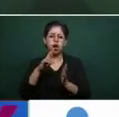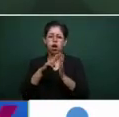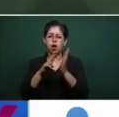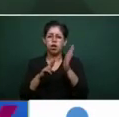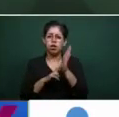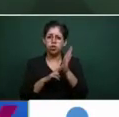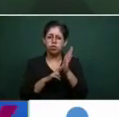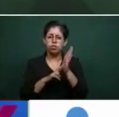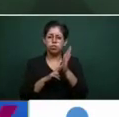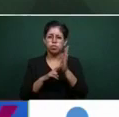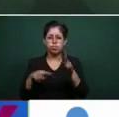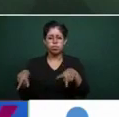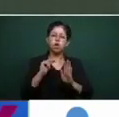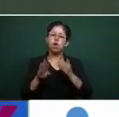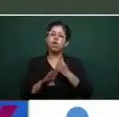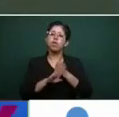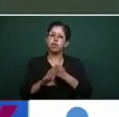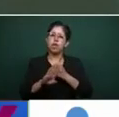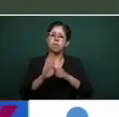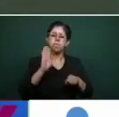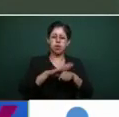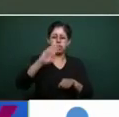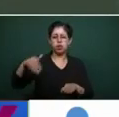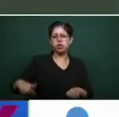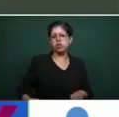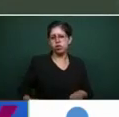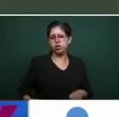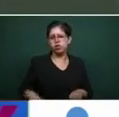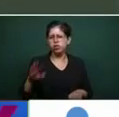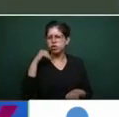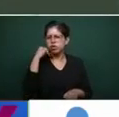indiscriminada de armas, porque